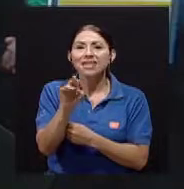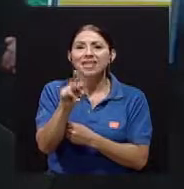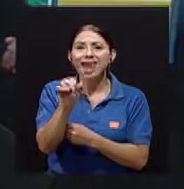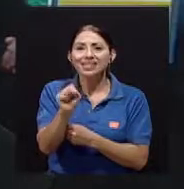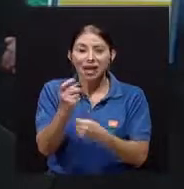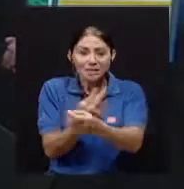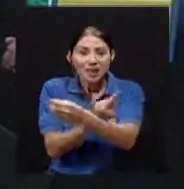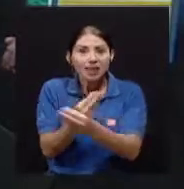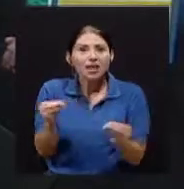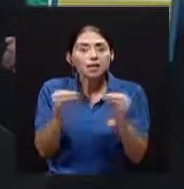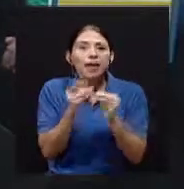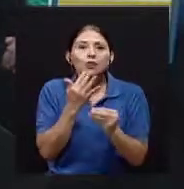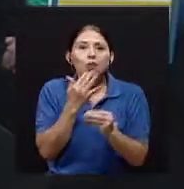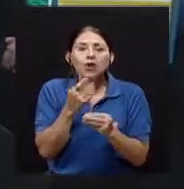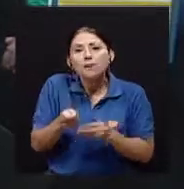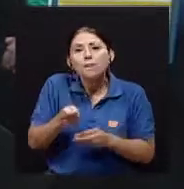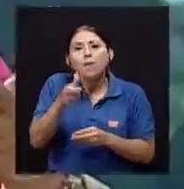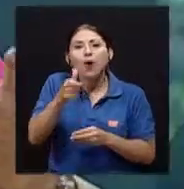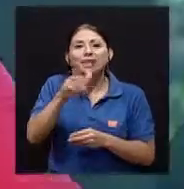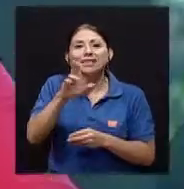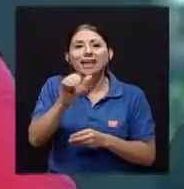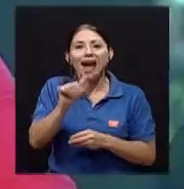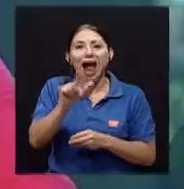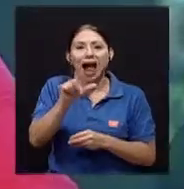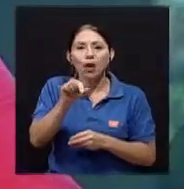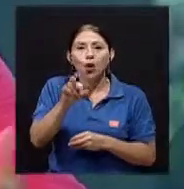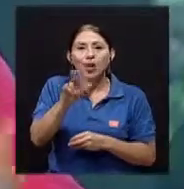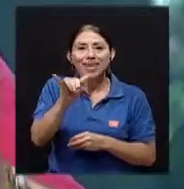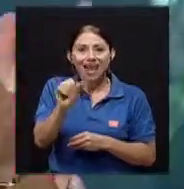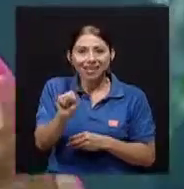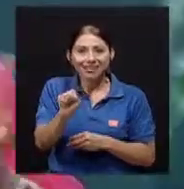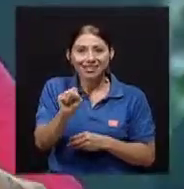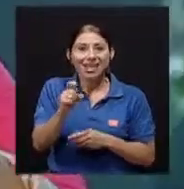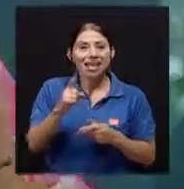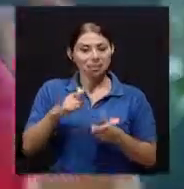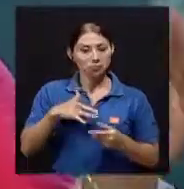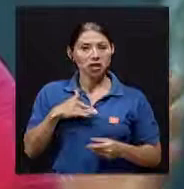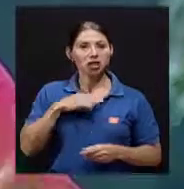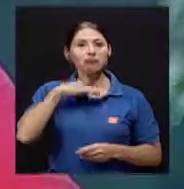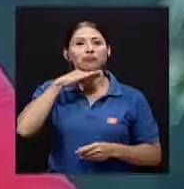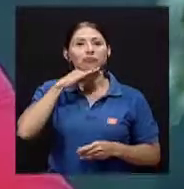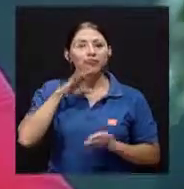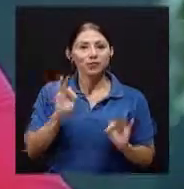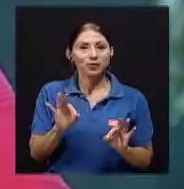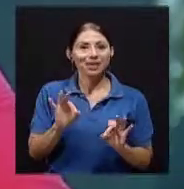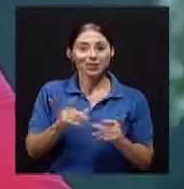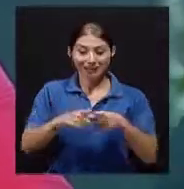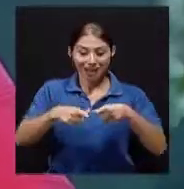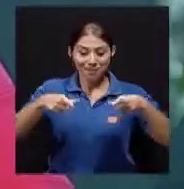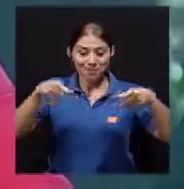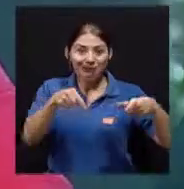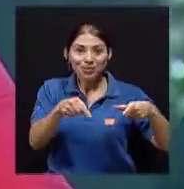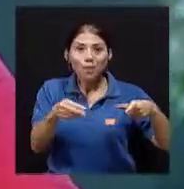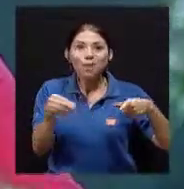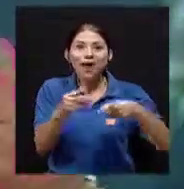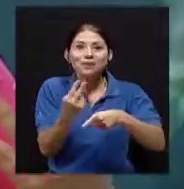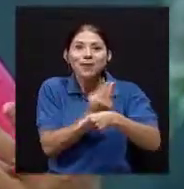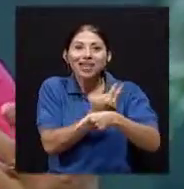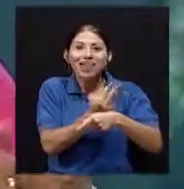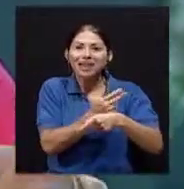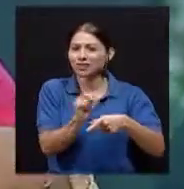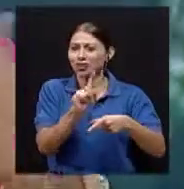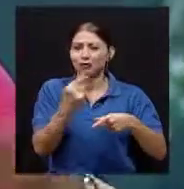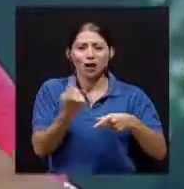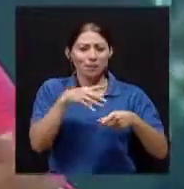vitaminas y tienen muy poquitas calorías y nos llenan, ¿verdad? Entonces sí hay que trabajar en ese plato que vaya un poquito más de vegetales, y que no sean solo